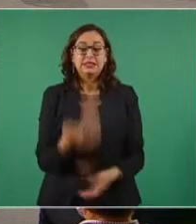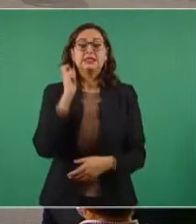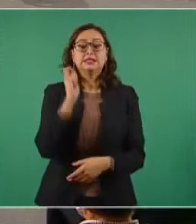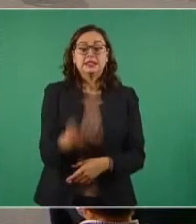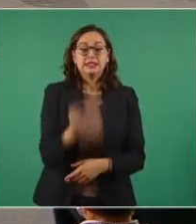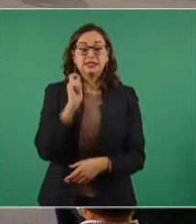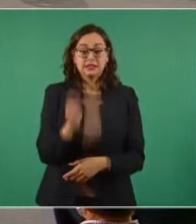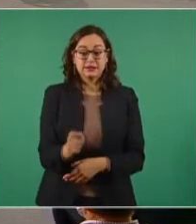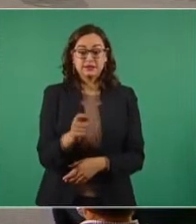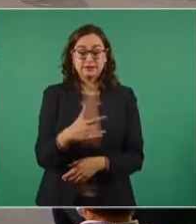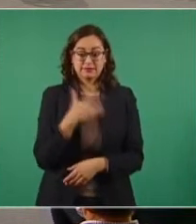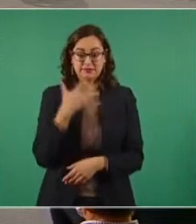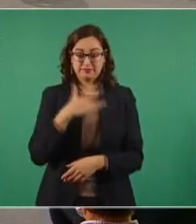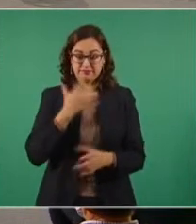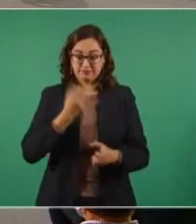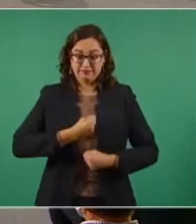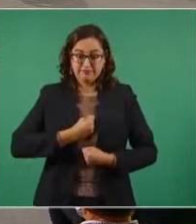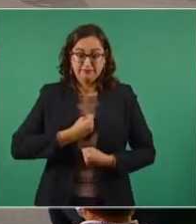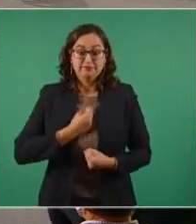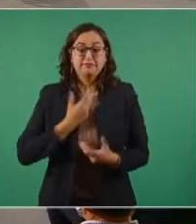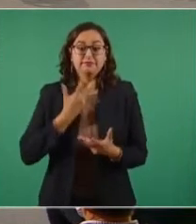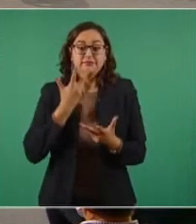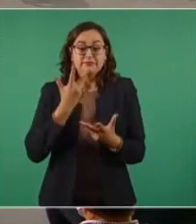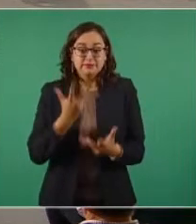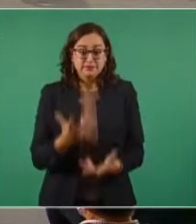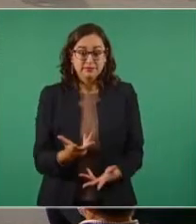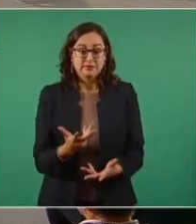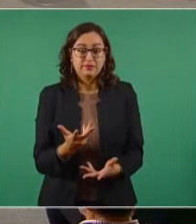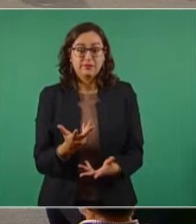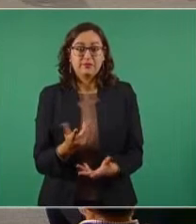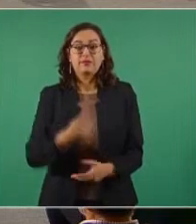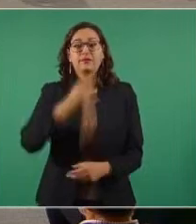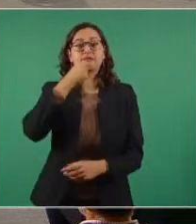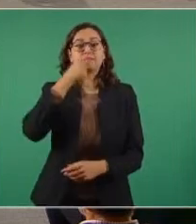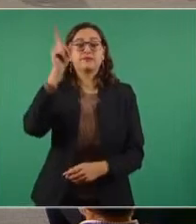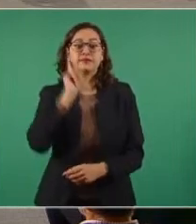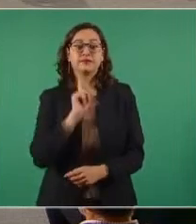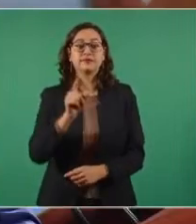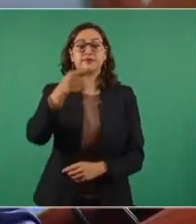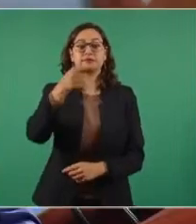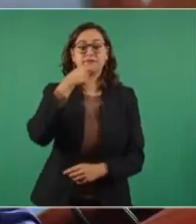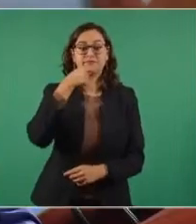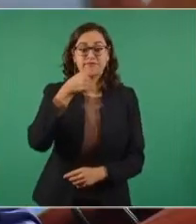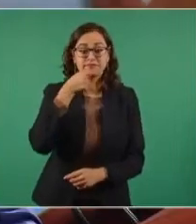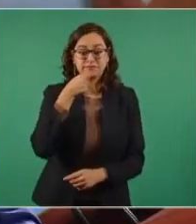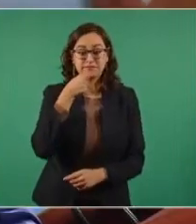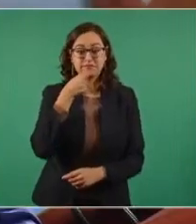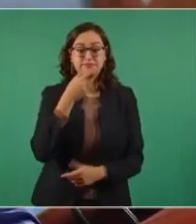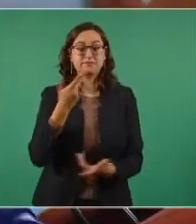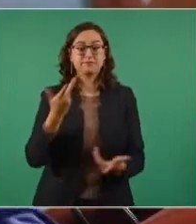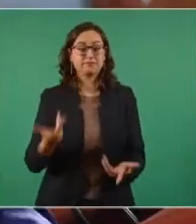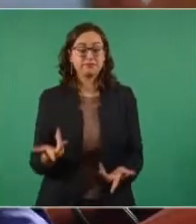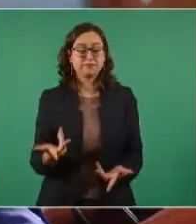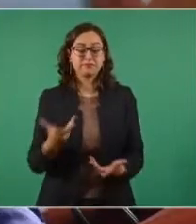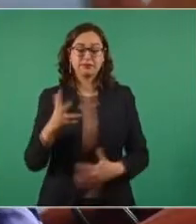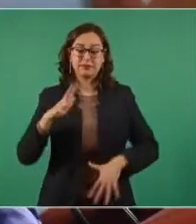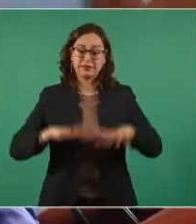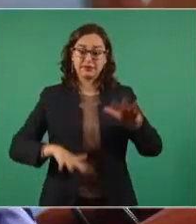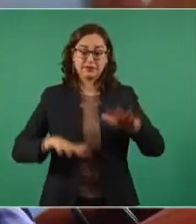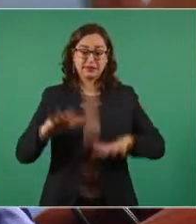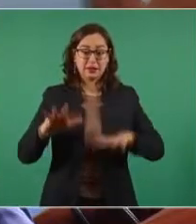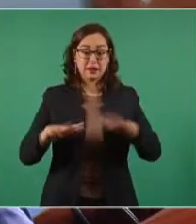que se expresan entre niñas niños a veces hay problemas